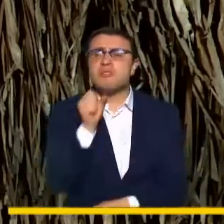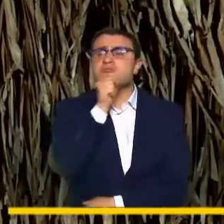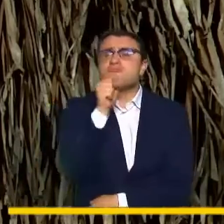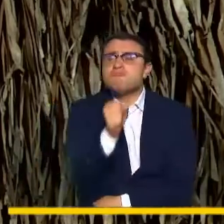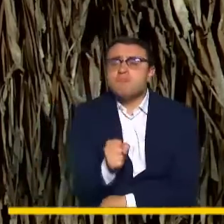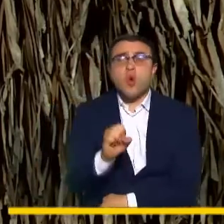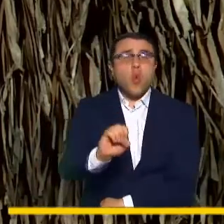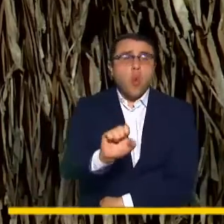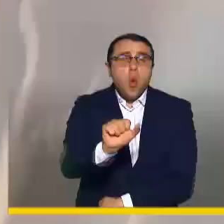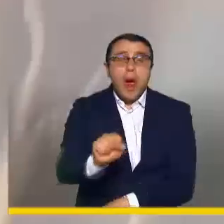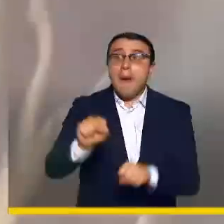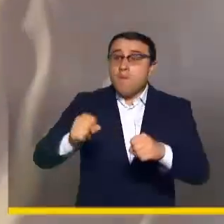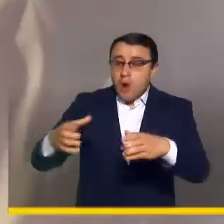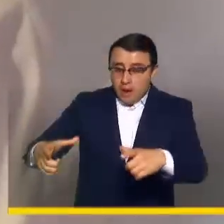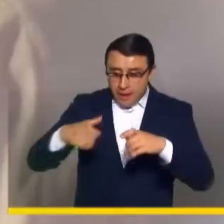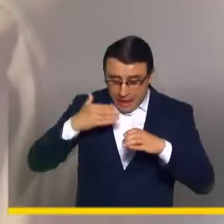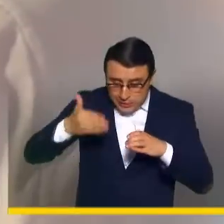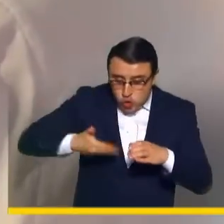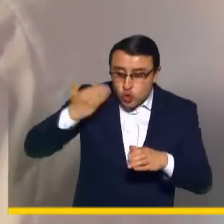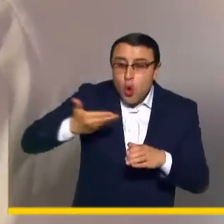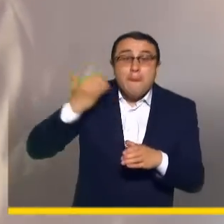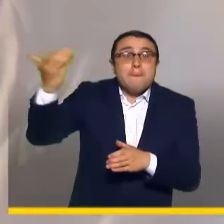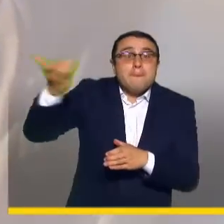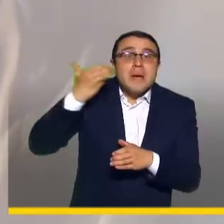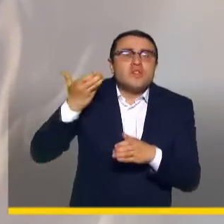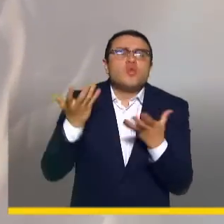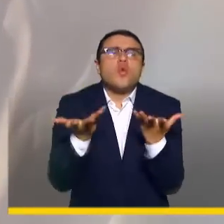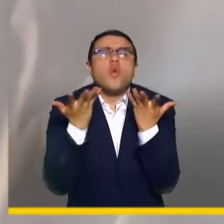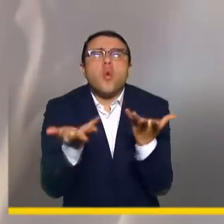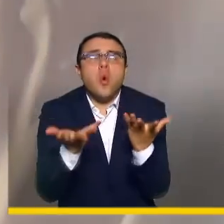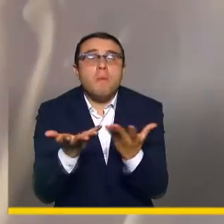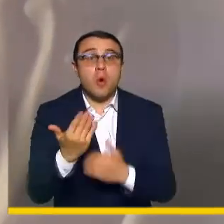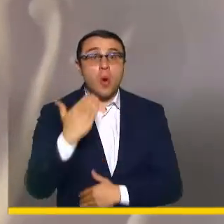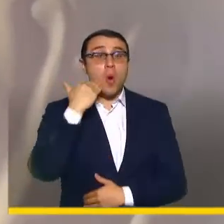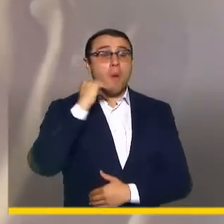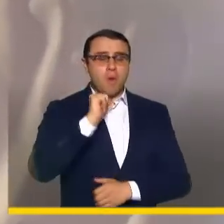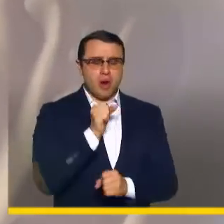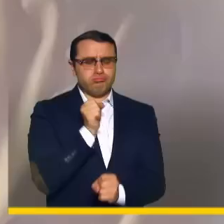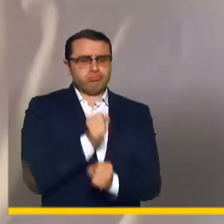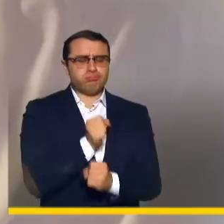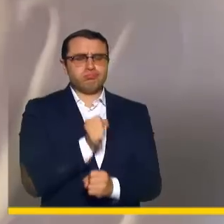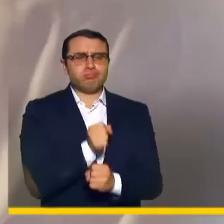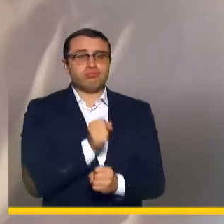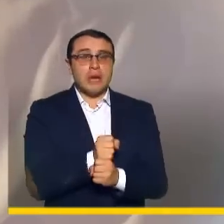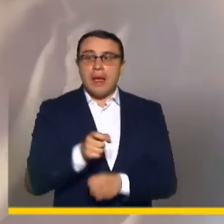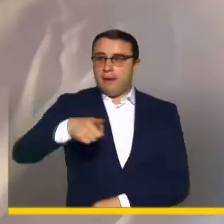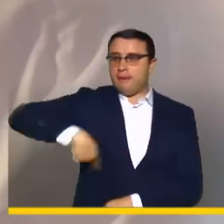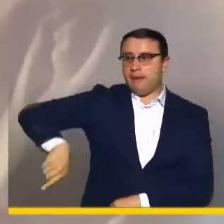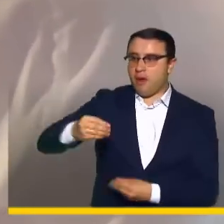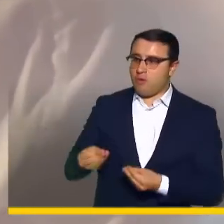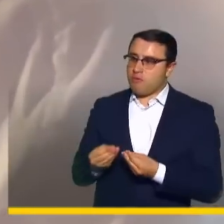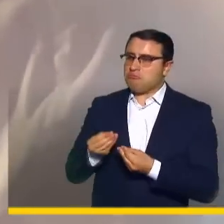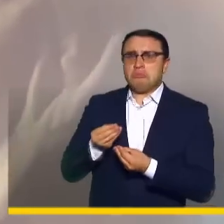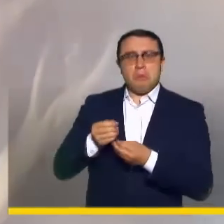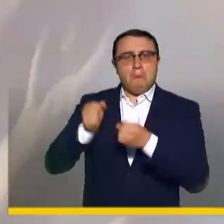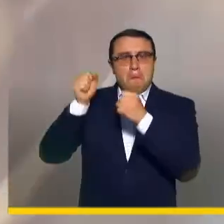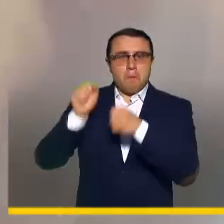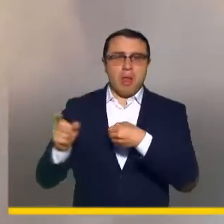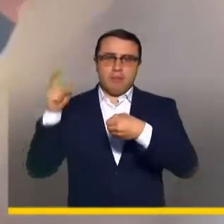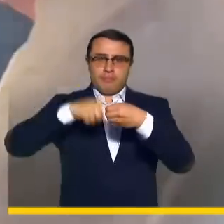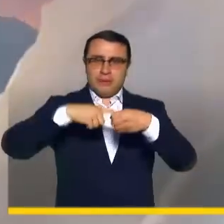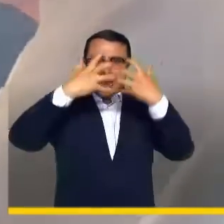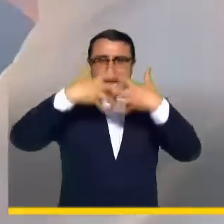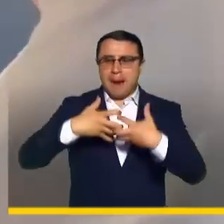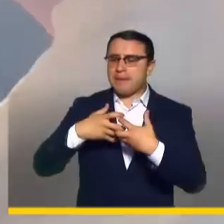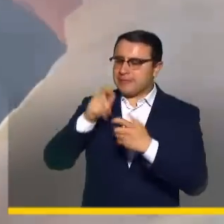plato de sopa y una pensión? ¿Y cómo a la señora trabajadora se le puede tratar dignamente en su empresa